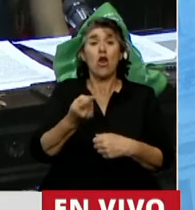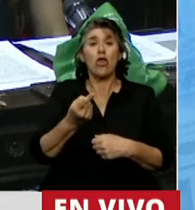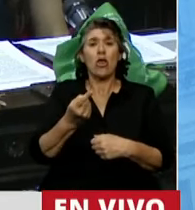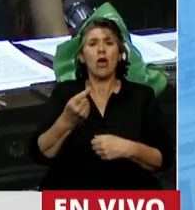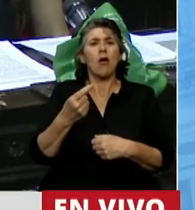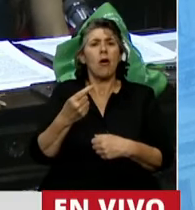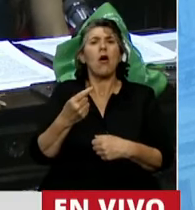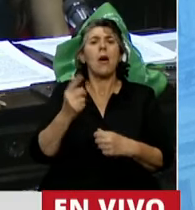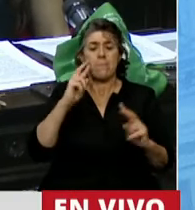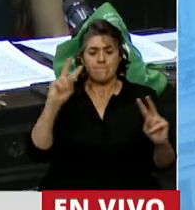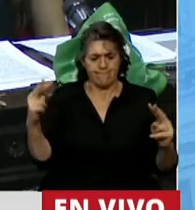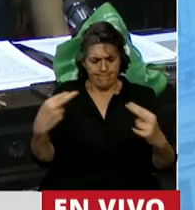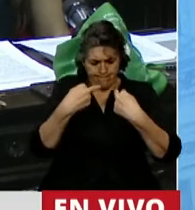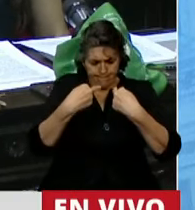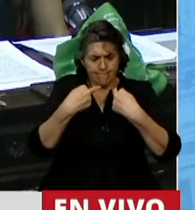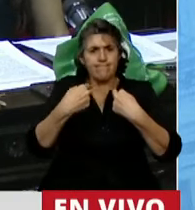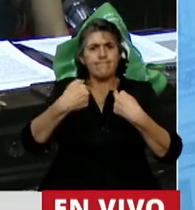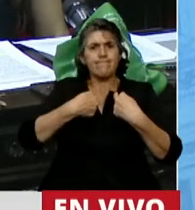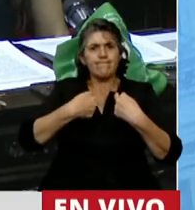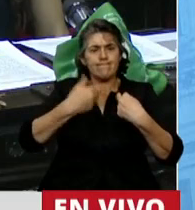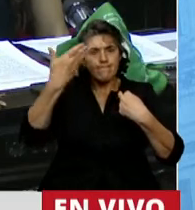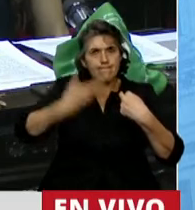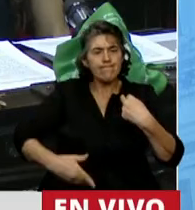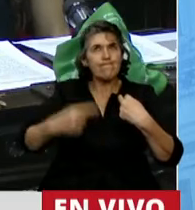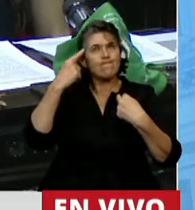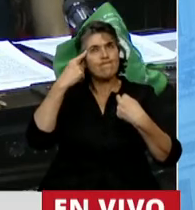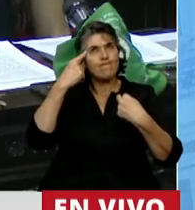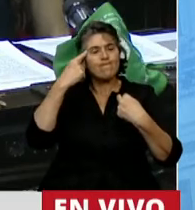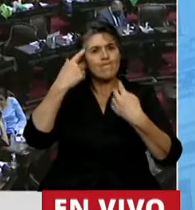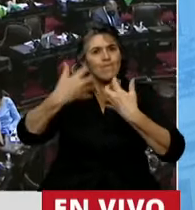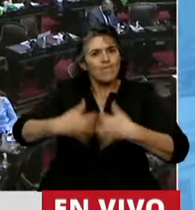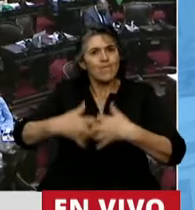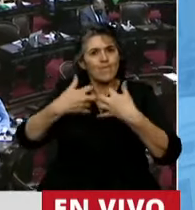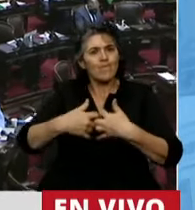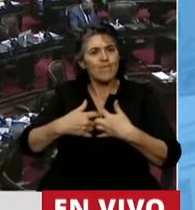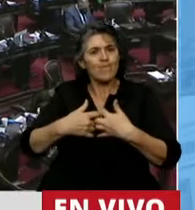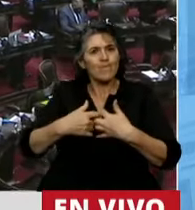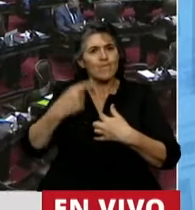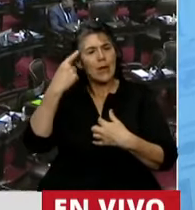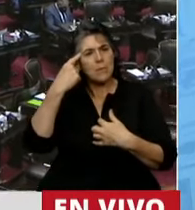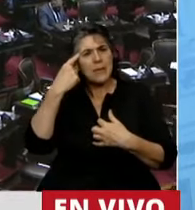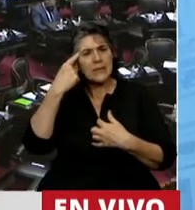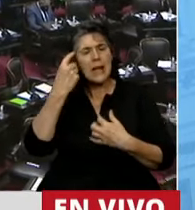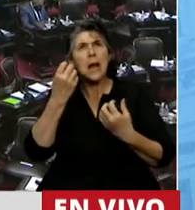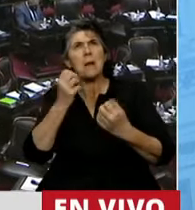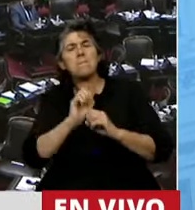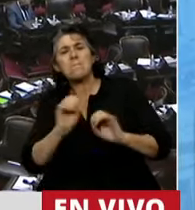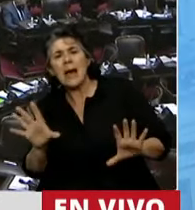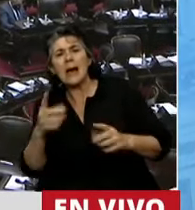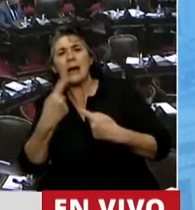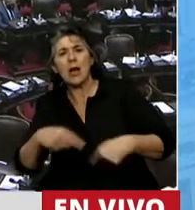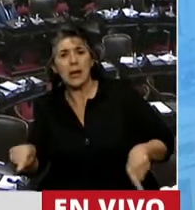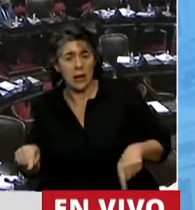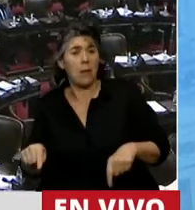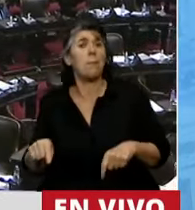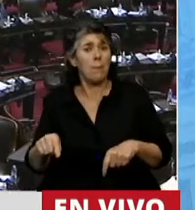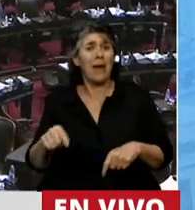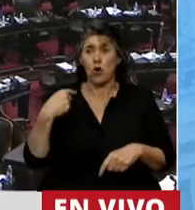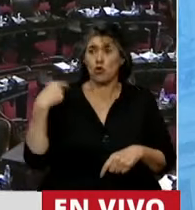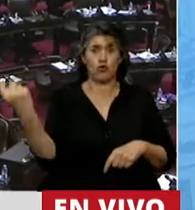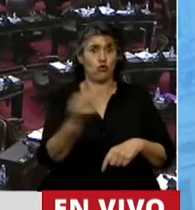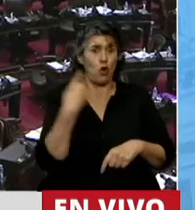escuchado mucho hablar de autocríticas. Y quienes estamos acá tenemos enormes